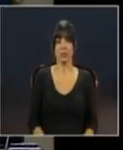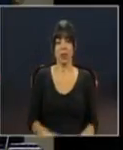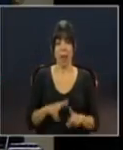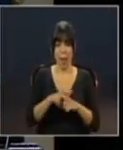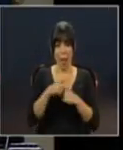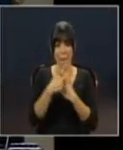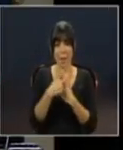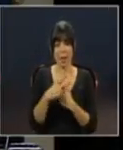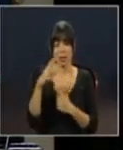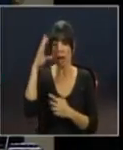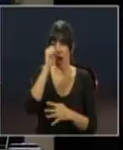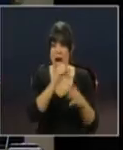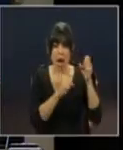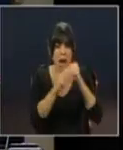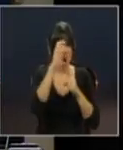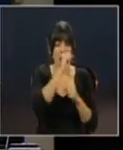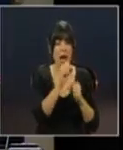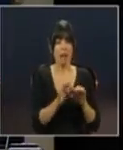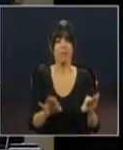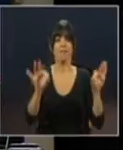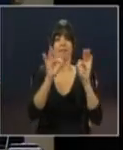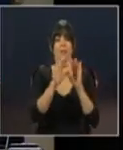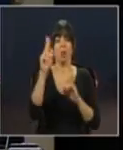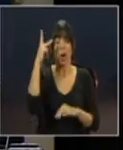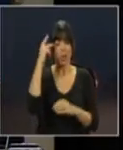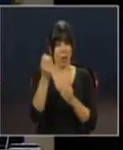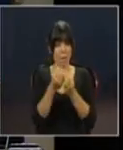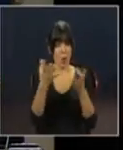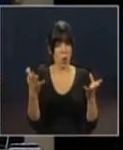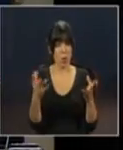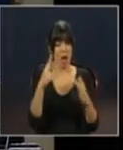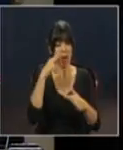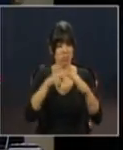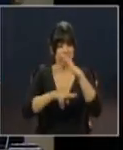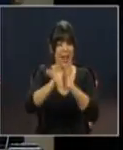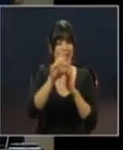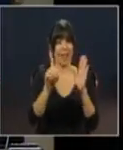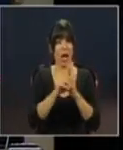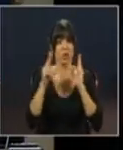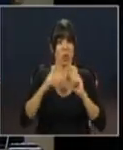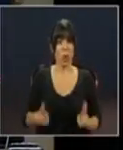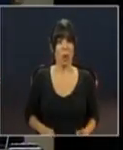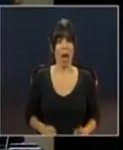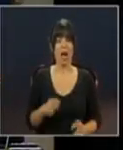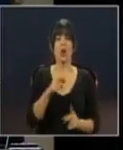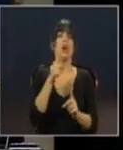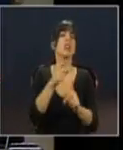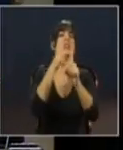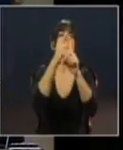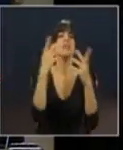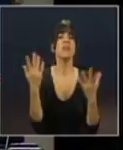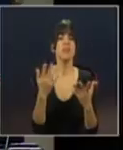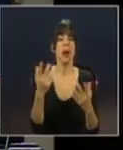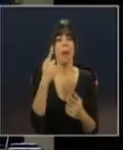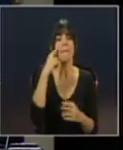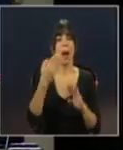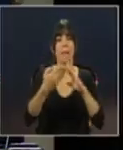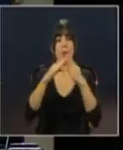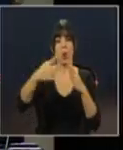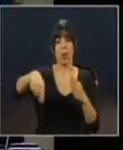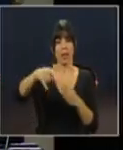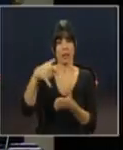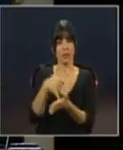Comenzamos a visibilizar y a priorizar políticas públicas con visión de desarrollo humano dirigidas a poblaciones